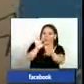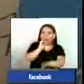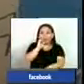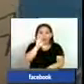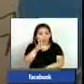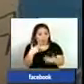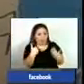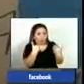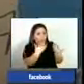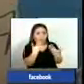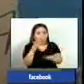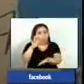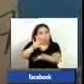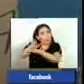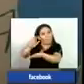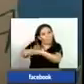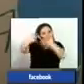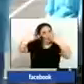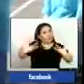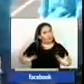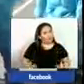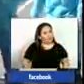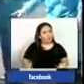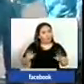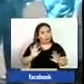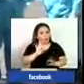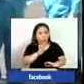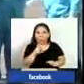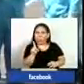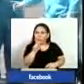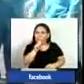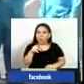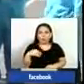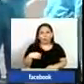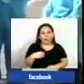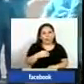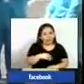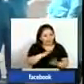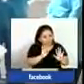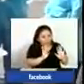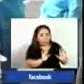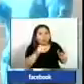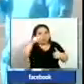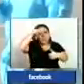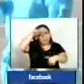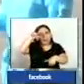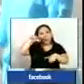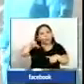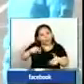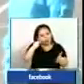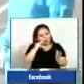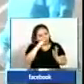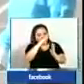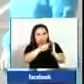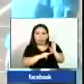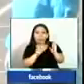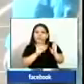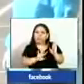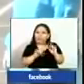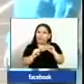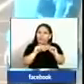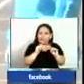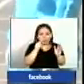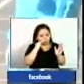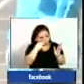protección que se ha comprado y catalogado como uso no médico ha sido aprobado y certificado por las autoridades